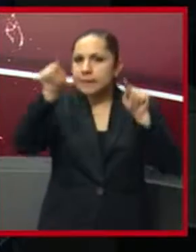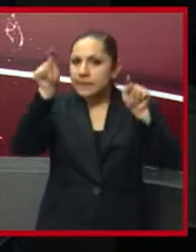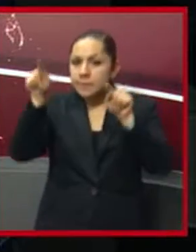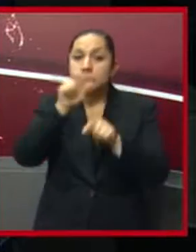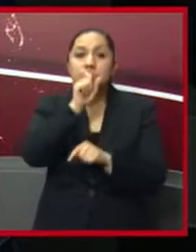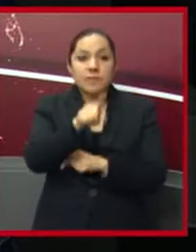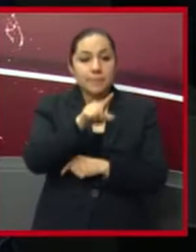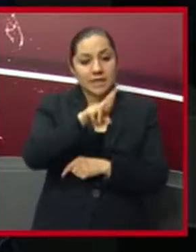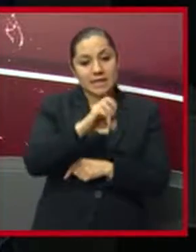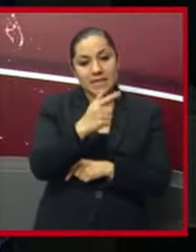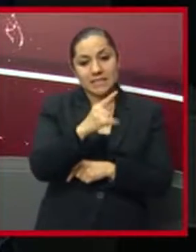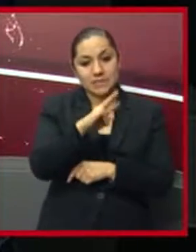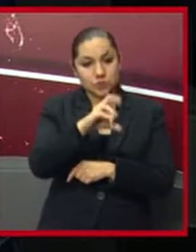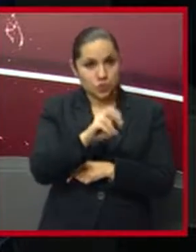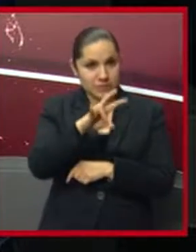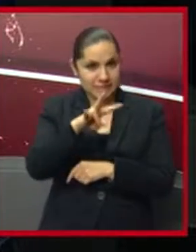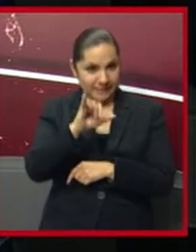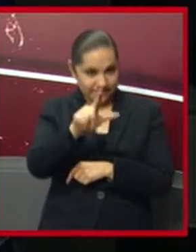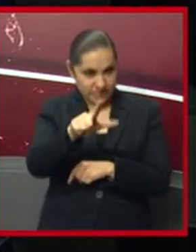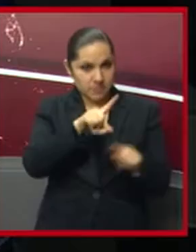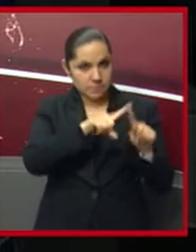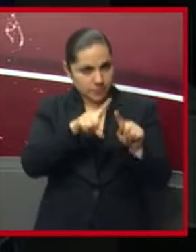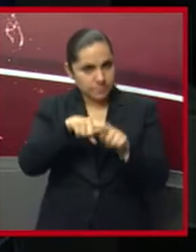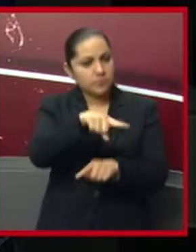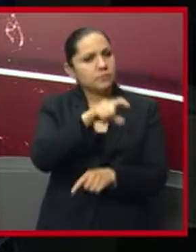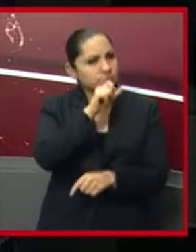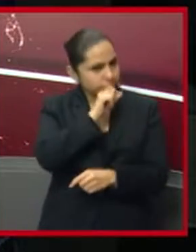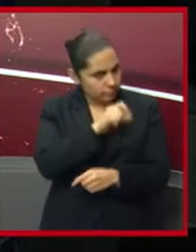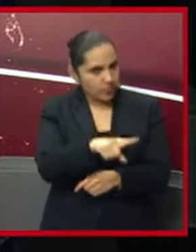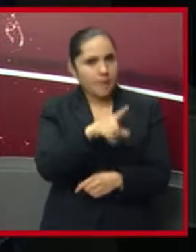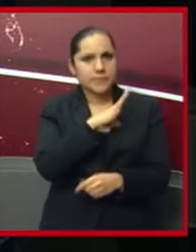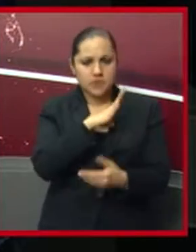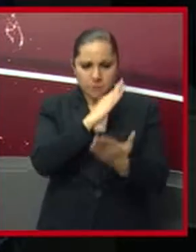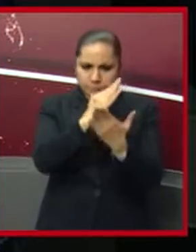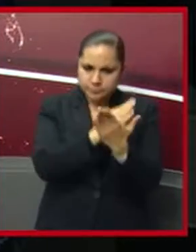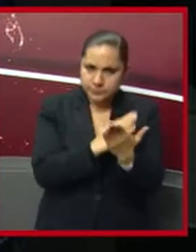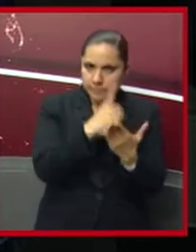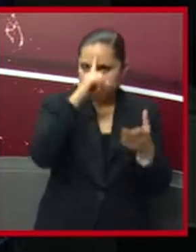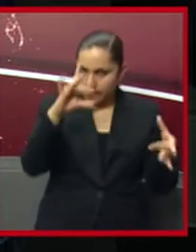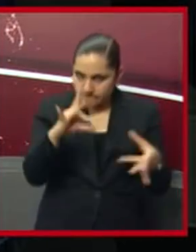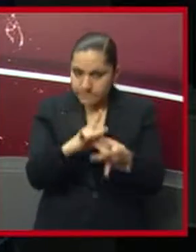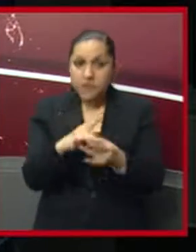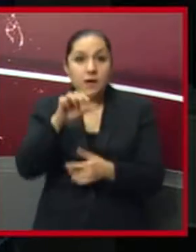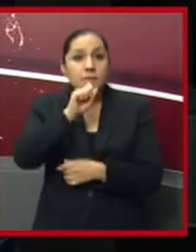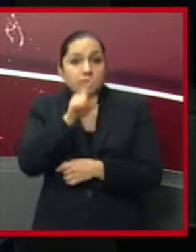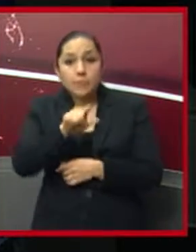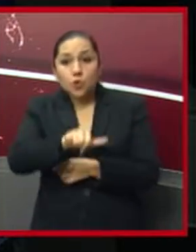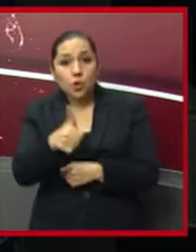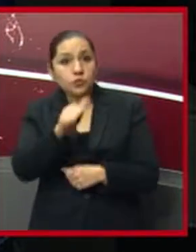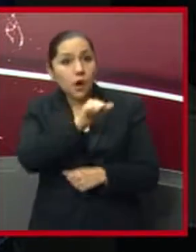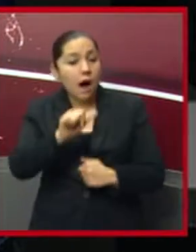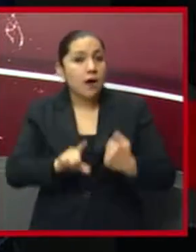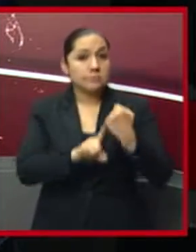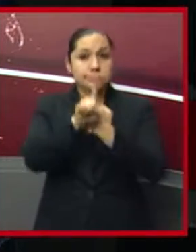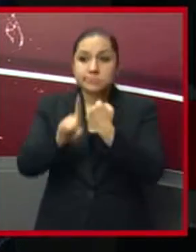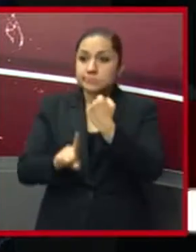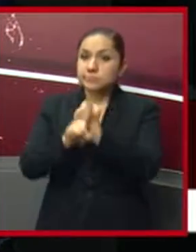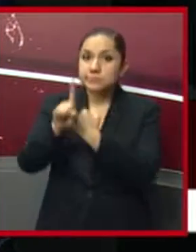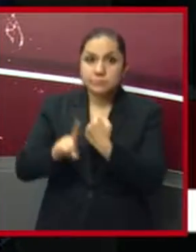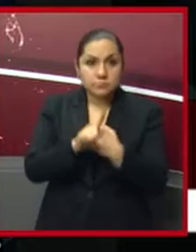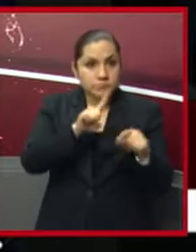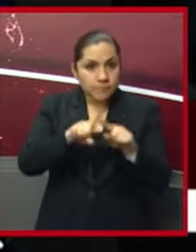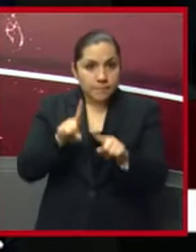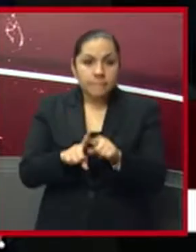pero especialmente privilegiando la solución de los conflictos con medios alternativos. Es decir, antes de que lleguen al juez,